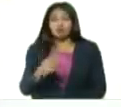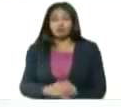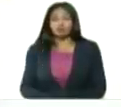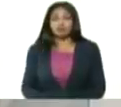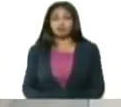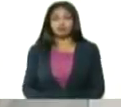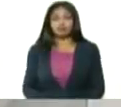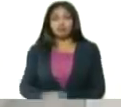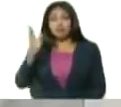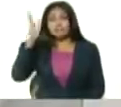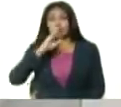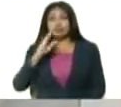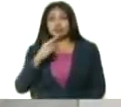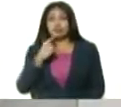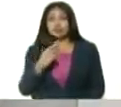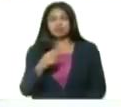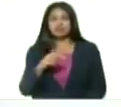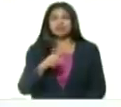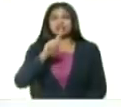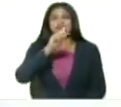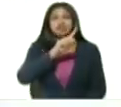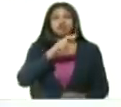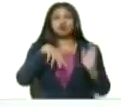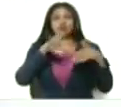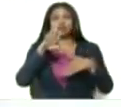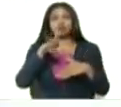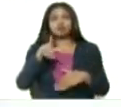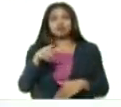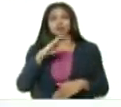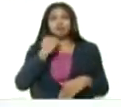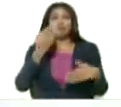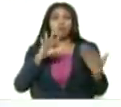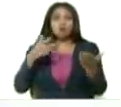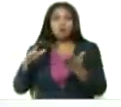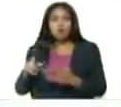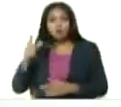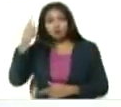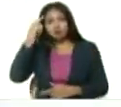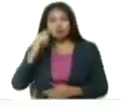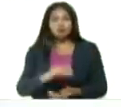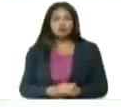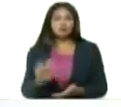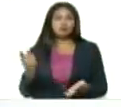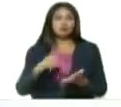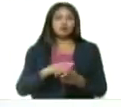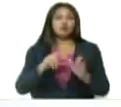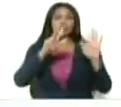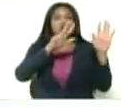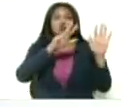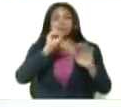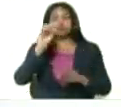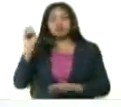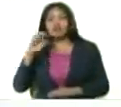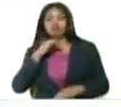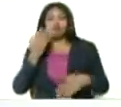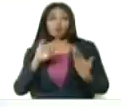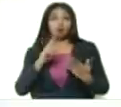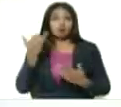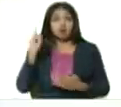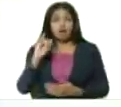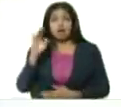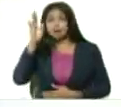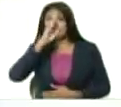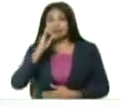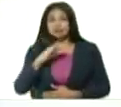Brasil declara hoy 114 fallecidos en un día, para llegar a 800 fallecidos, Brasil.